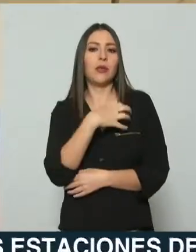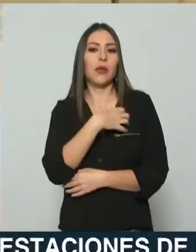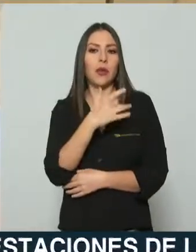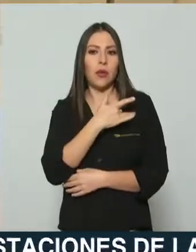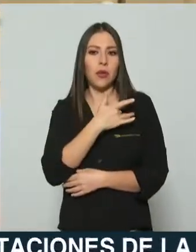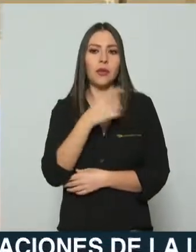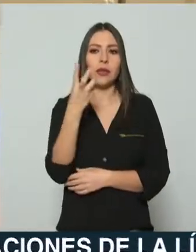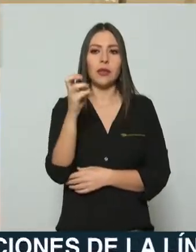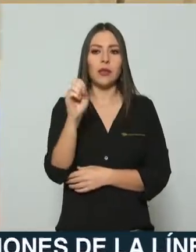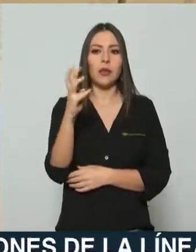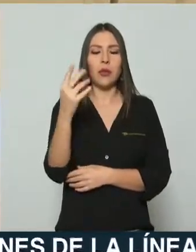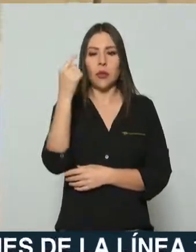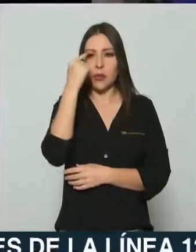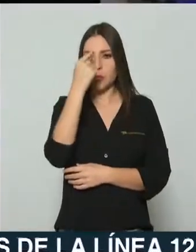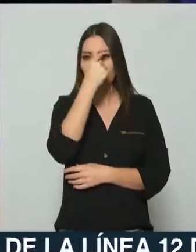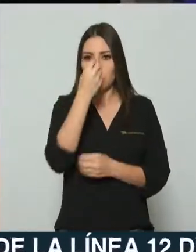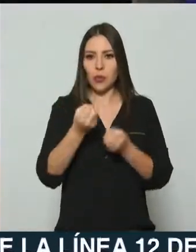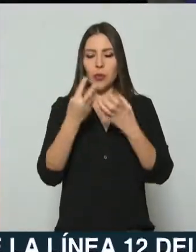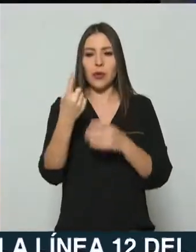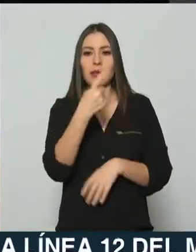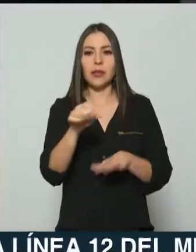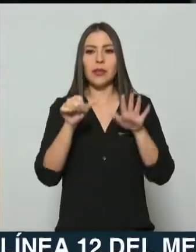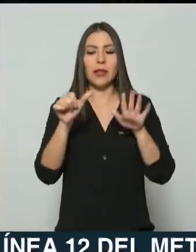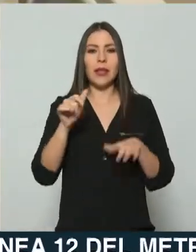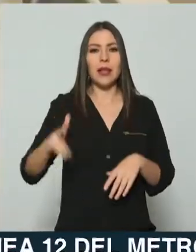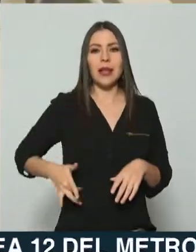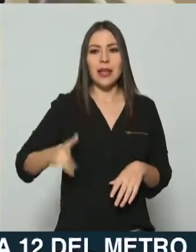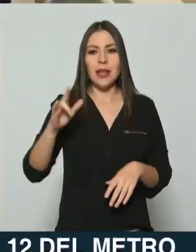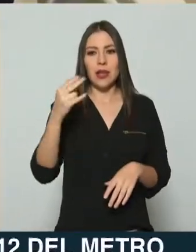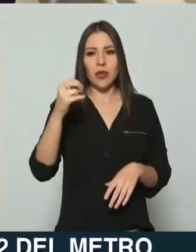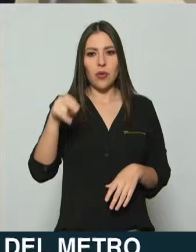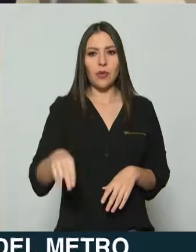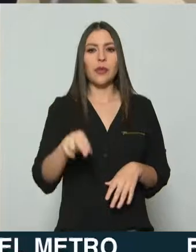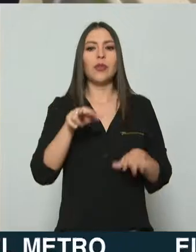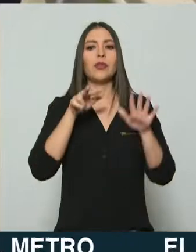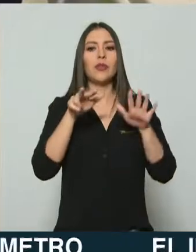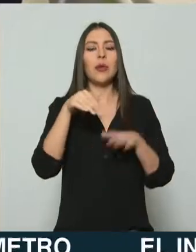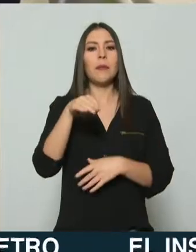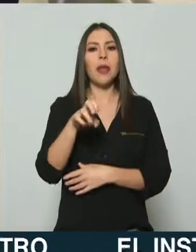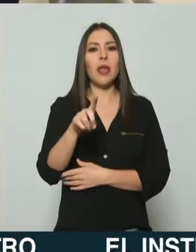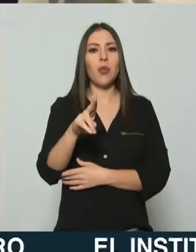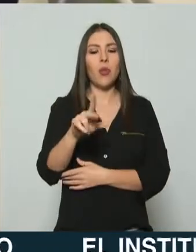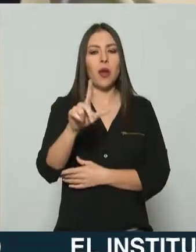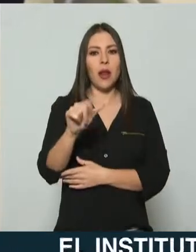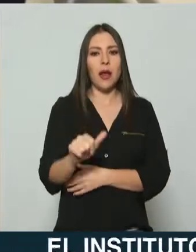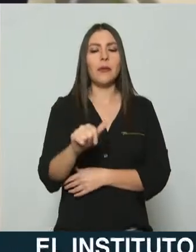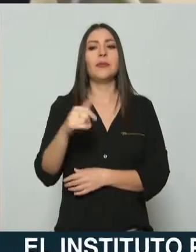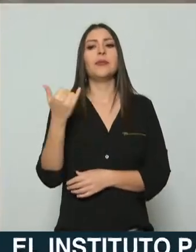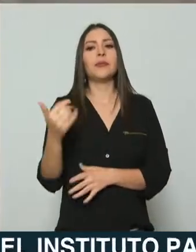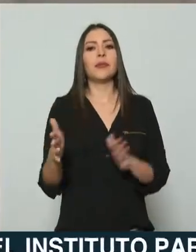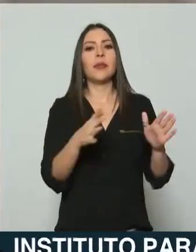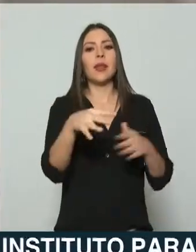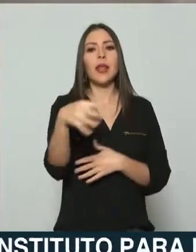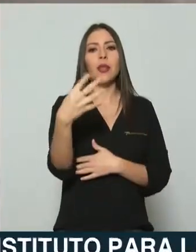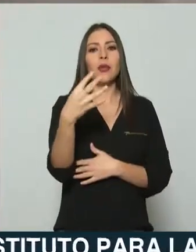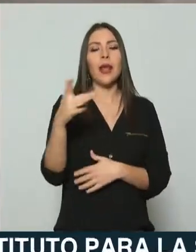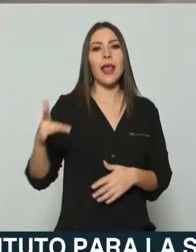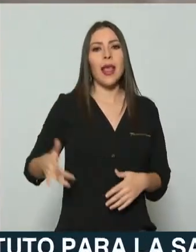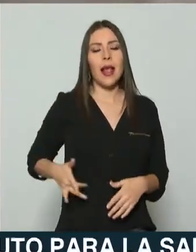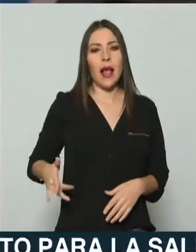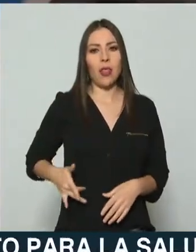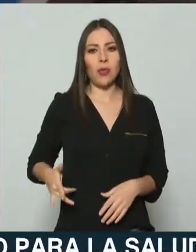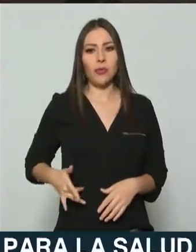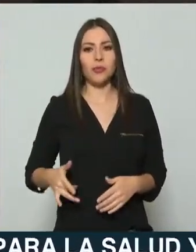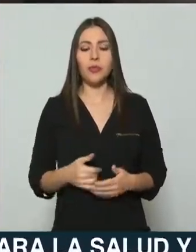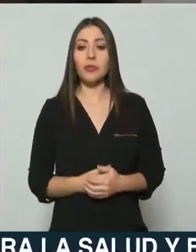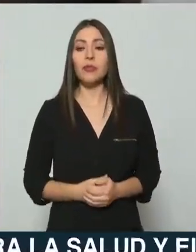córneas, 116 de riñones, 18 de médula ósea y 14 de hígado. Además de recibir por la mañana